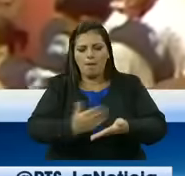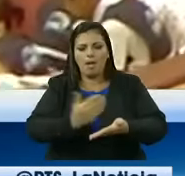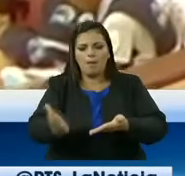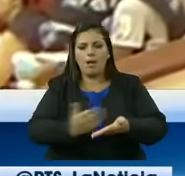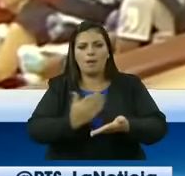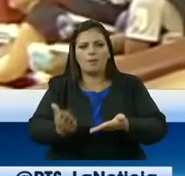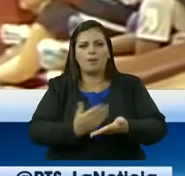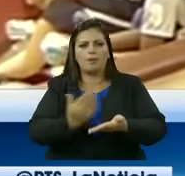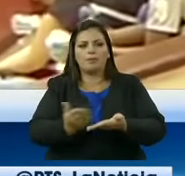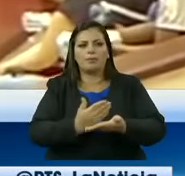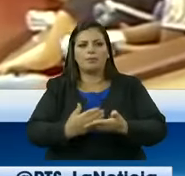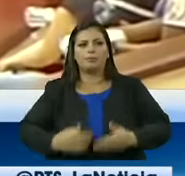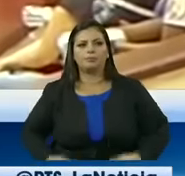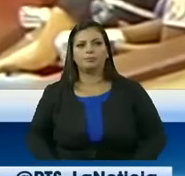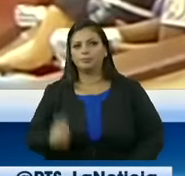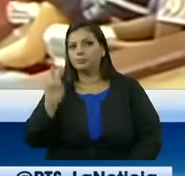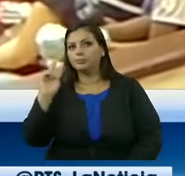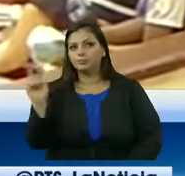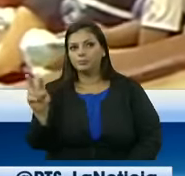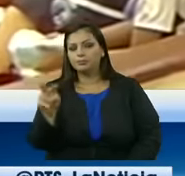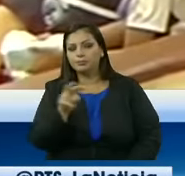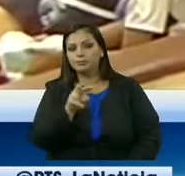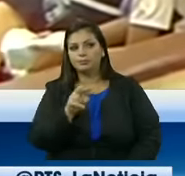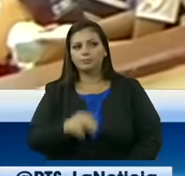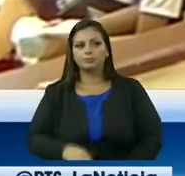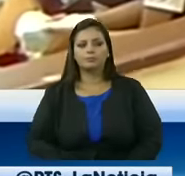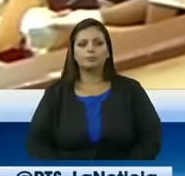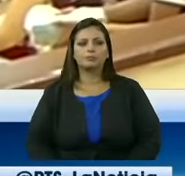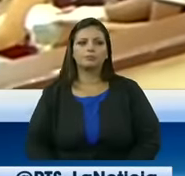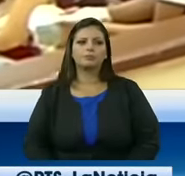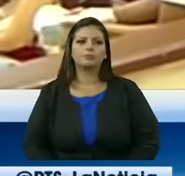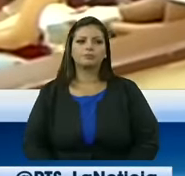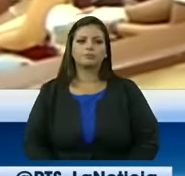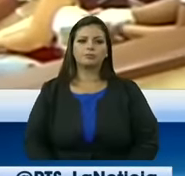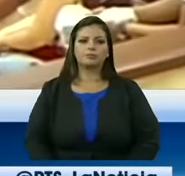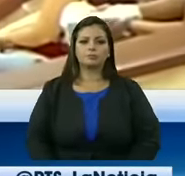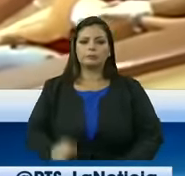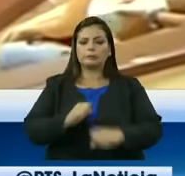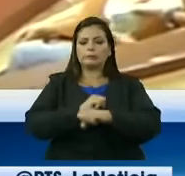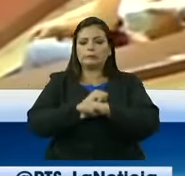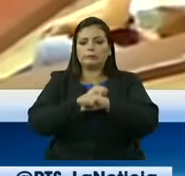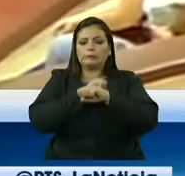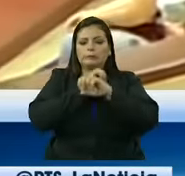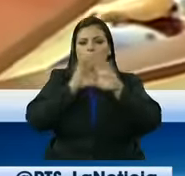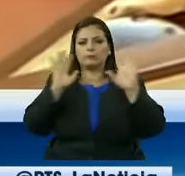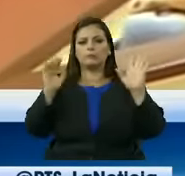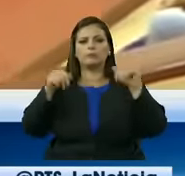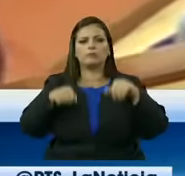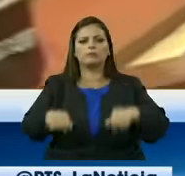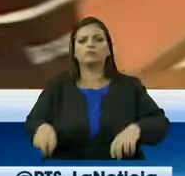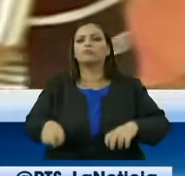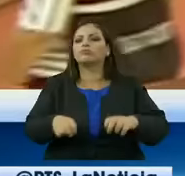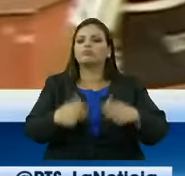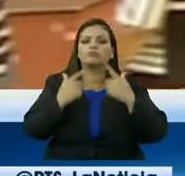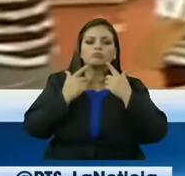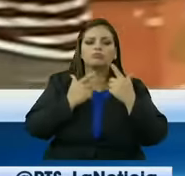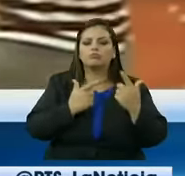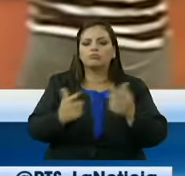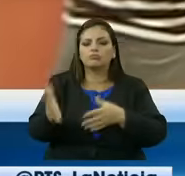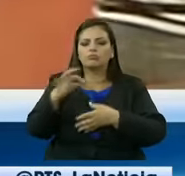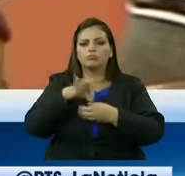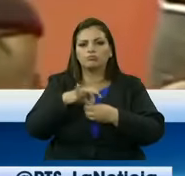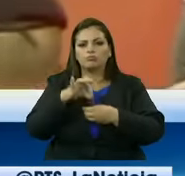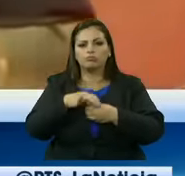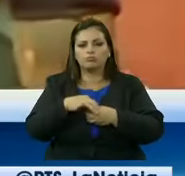este proceso electoral que se está llevando a cabo desde tempranas horas. Y aparte de todo, pues ayer y